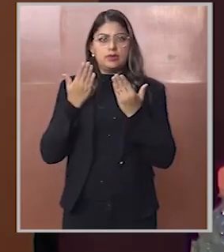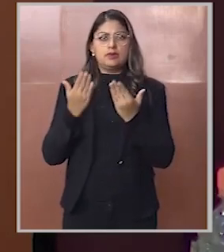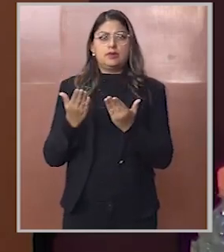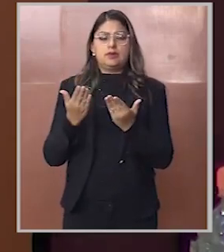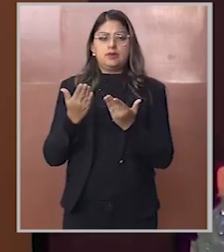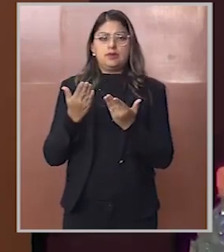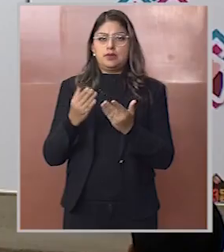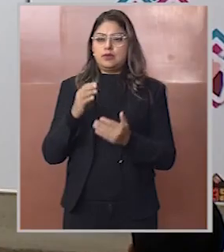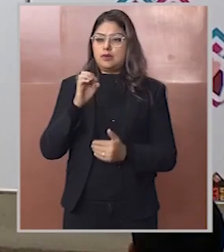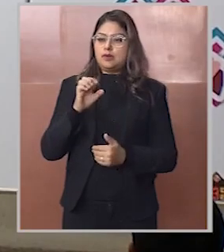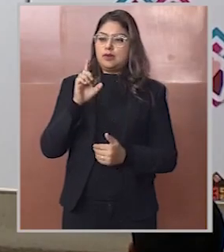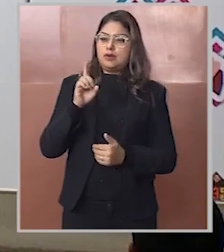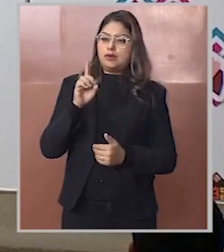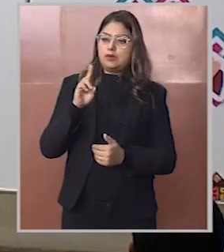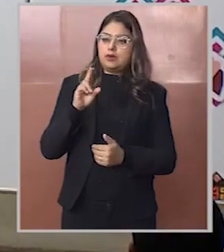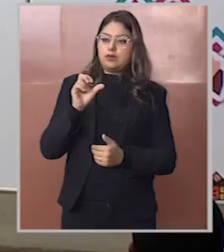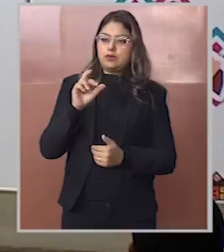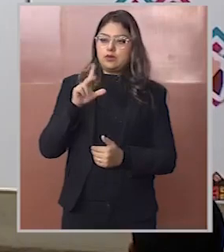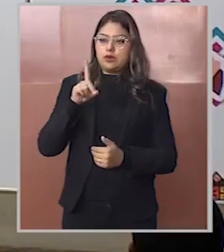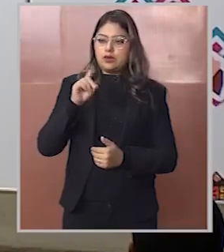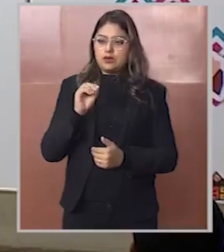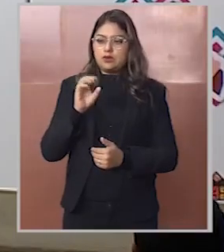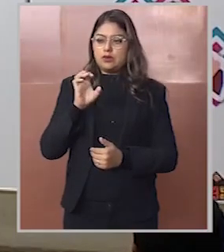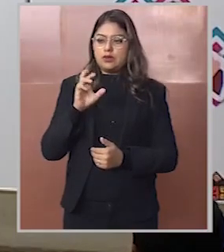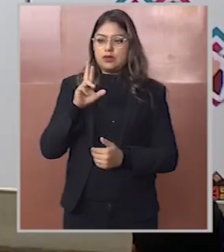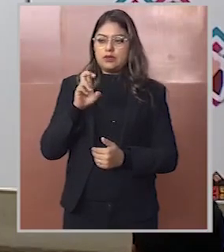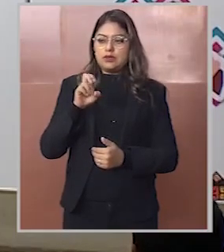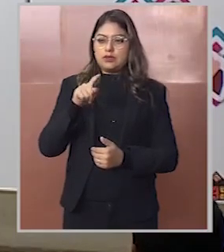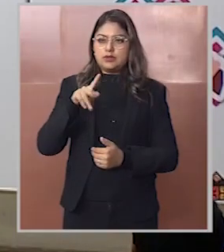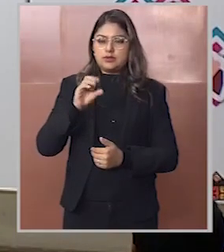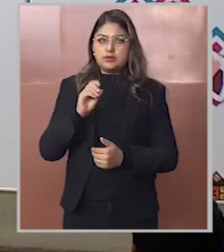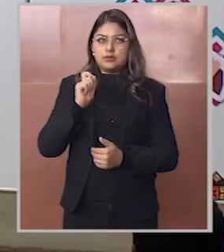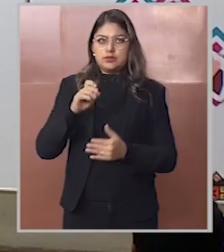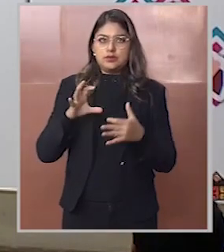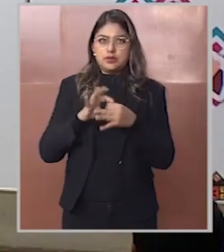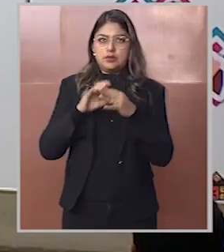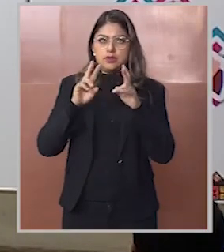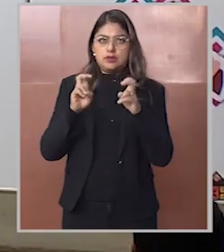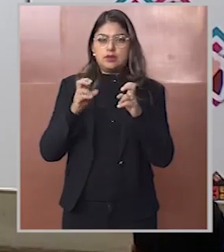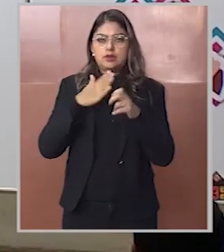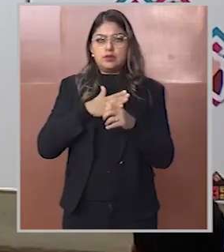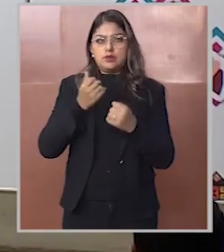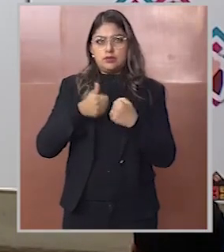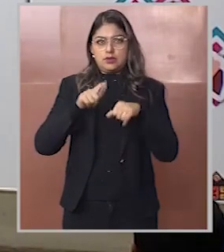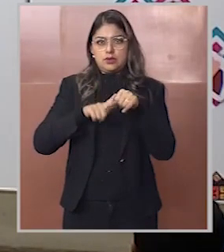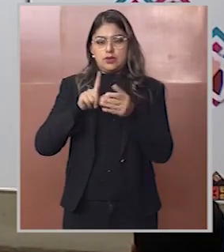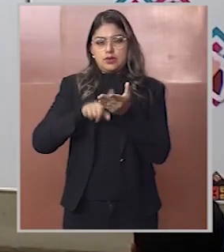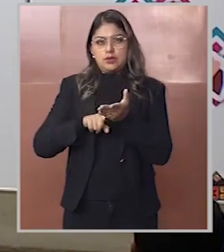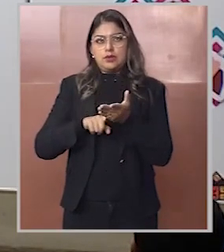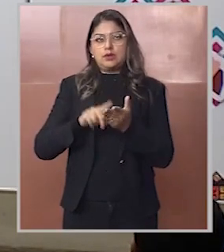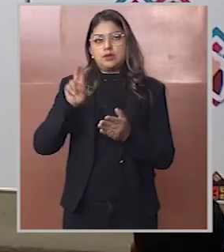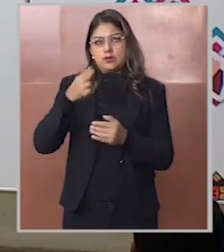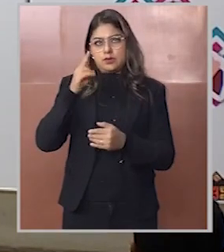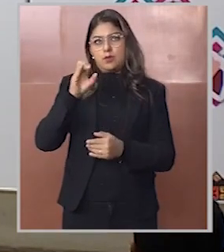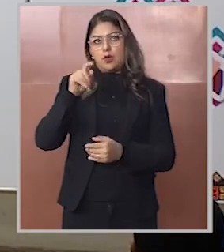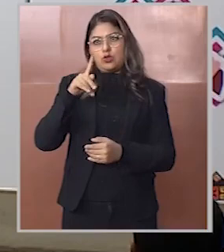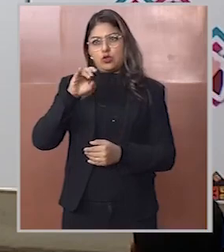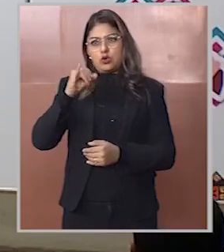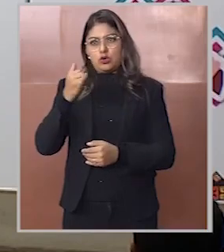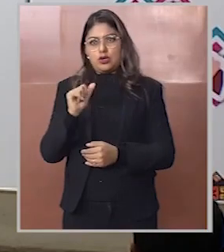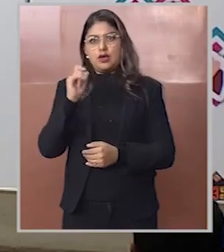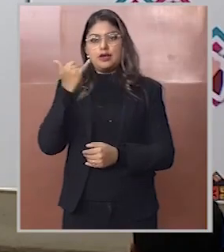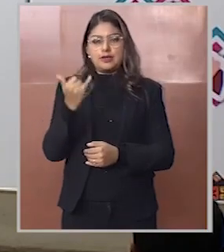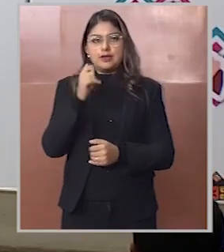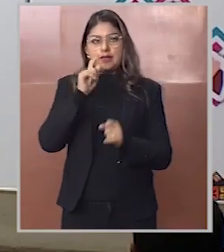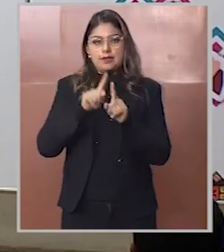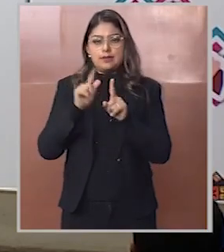decano de la facultad de ciencias sociales de la universidad antono Ruiz de Montoya y exintegrante del comité para la eliminación de la discriminación racial